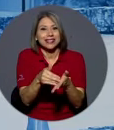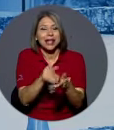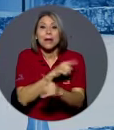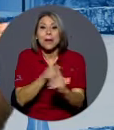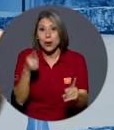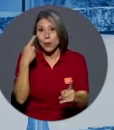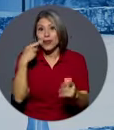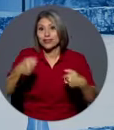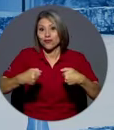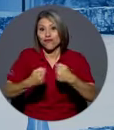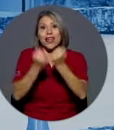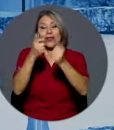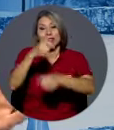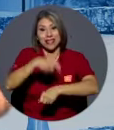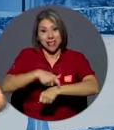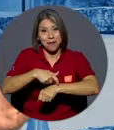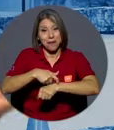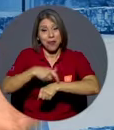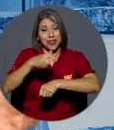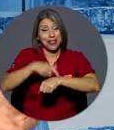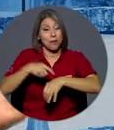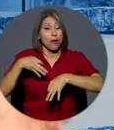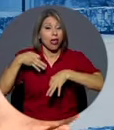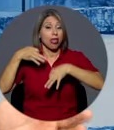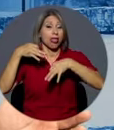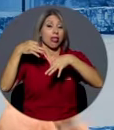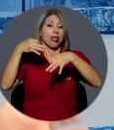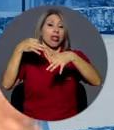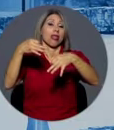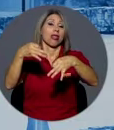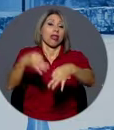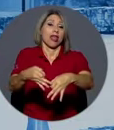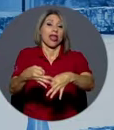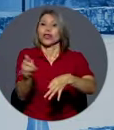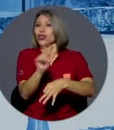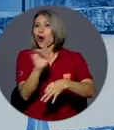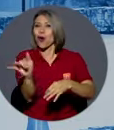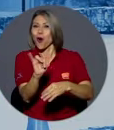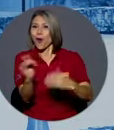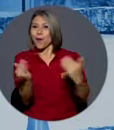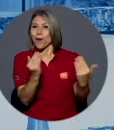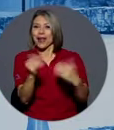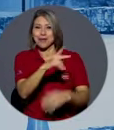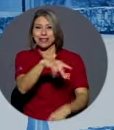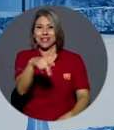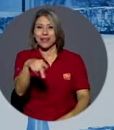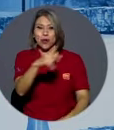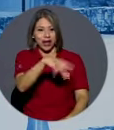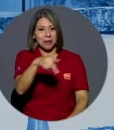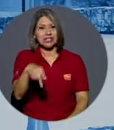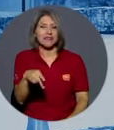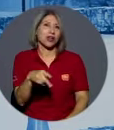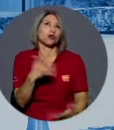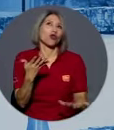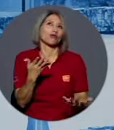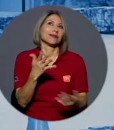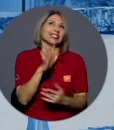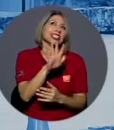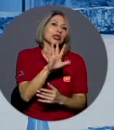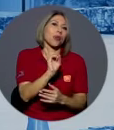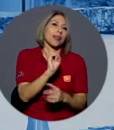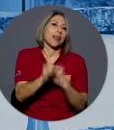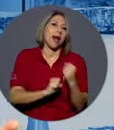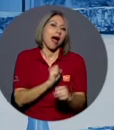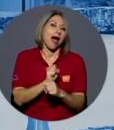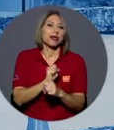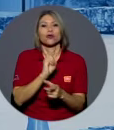en términos del tiempo. Manejamos tiempos muy largos, no como en el Pacífico que son 5, 4, 6